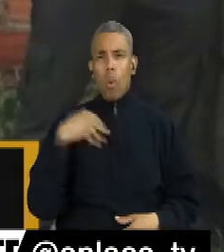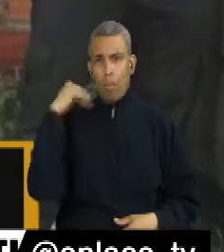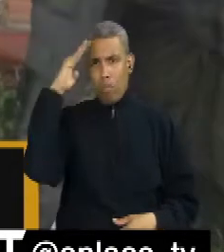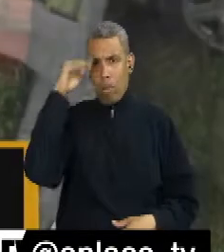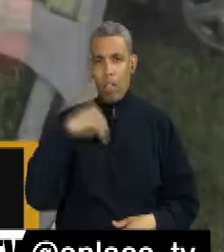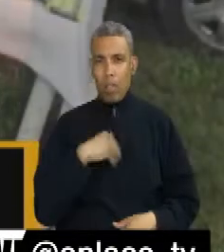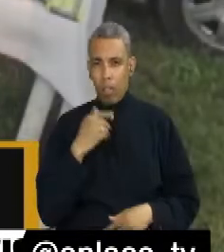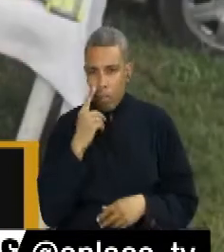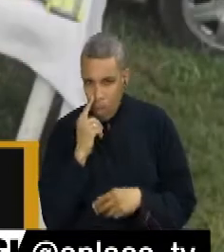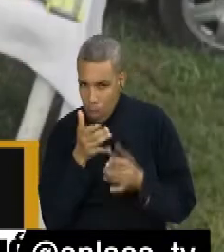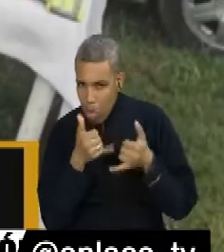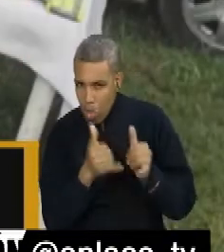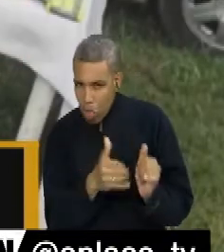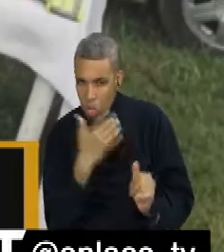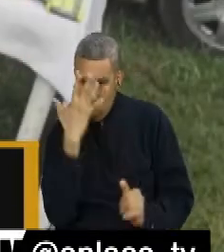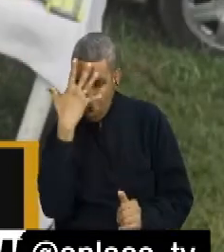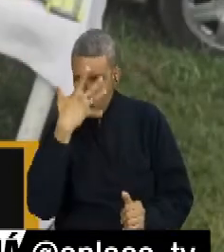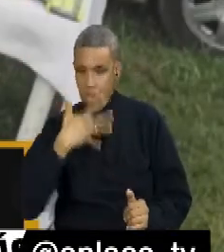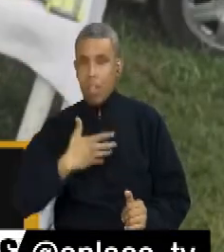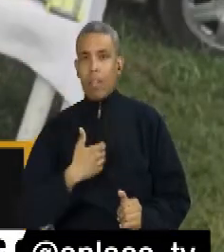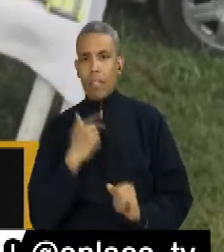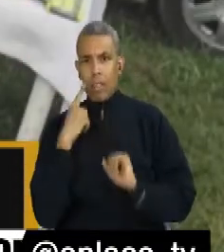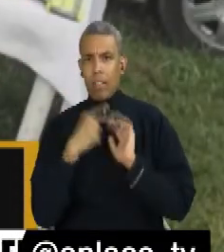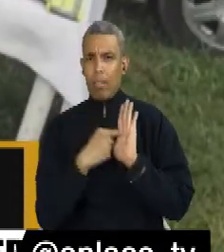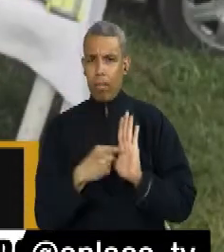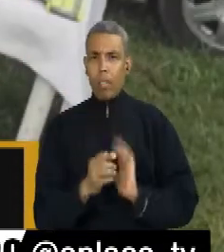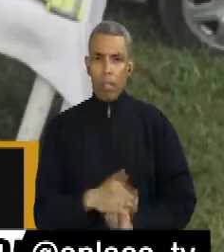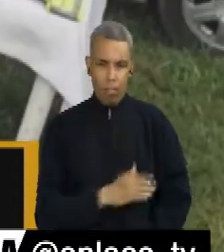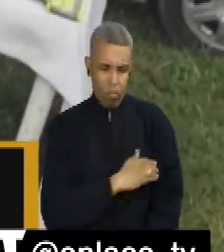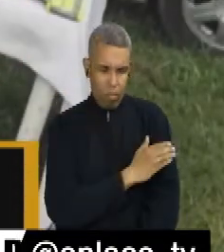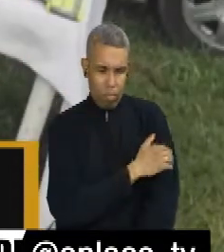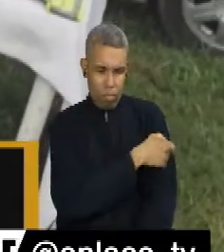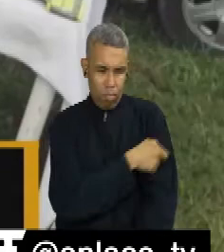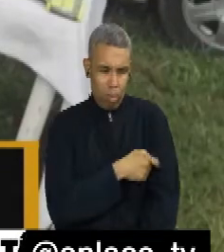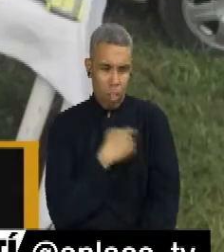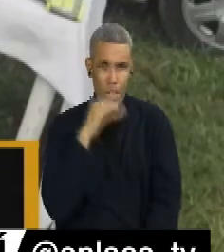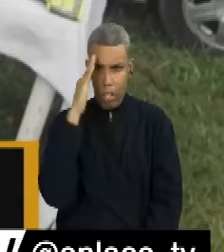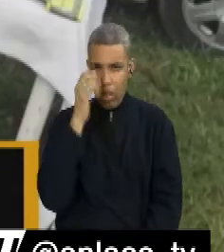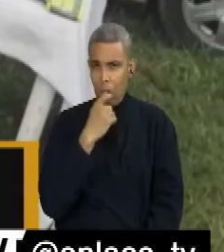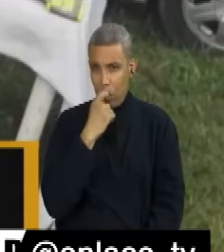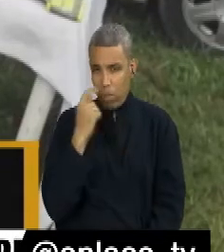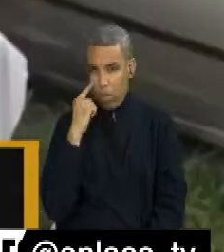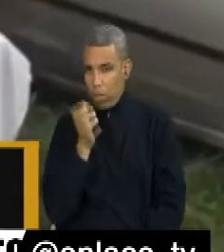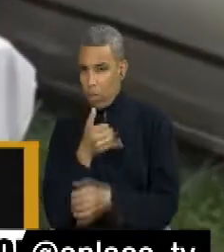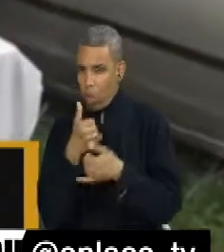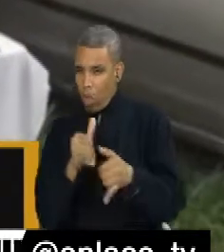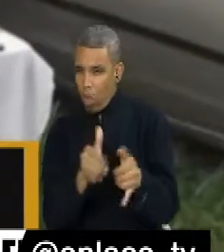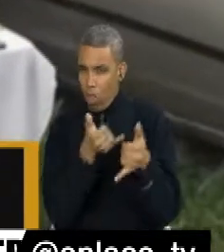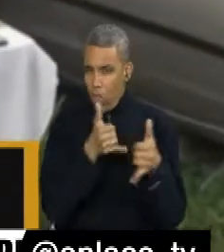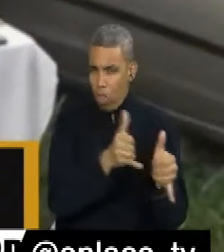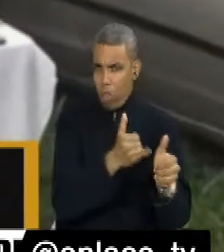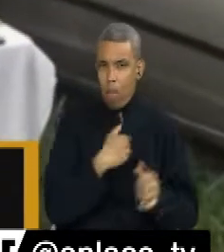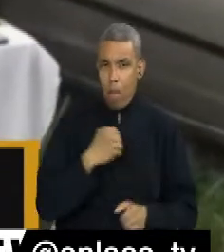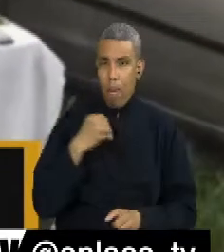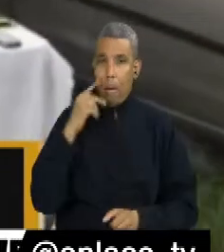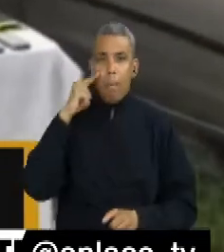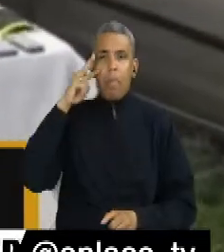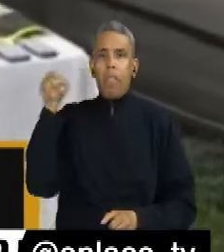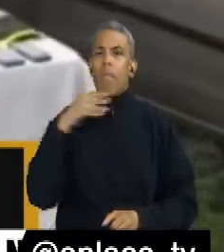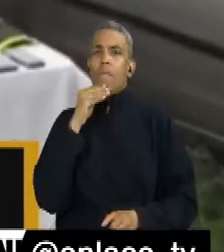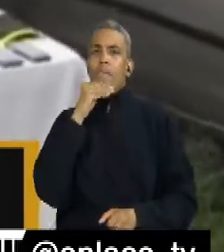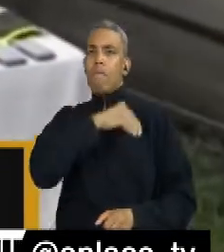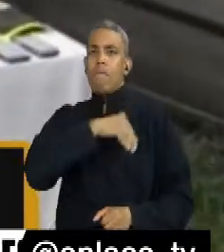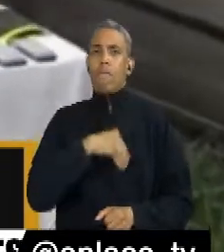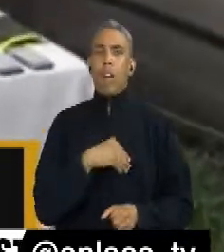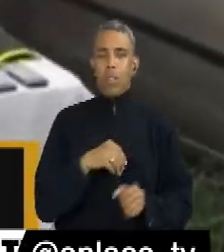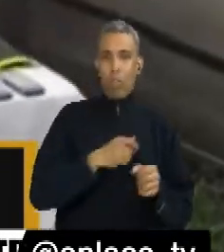un chaleco reflector, un brazalete de las autoridades de tránsito y transporte. Los capturados habrían instalado un retén falso en la vía que de Puerto